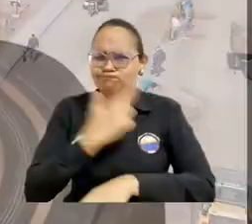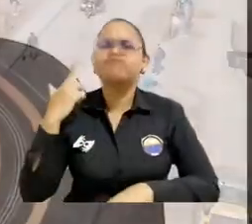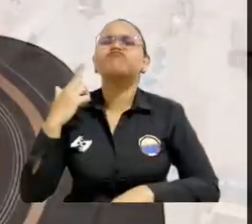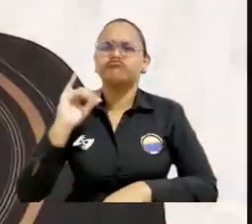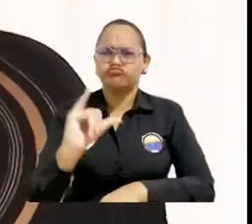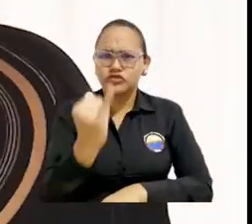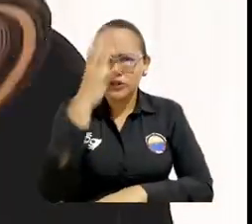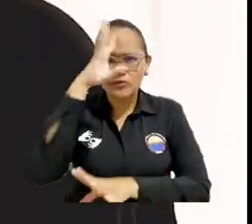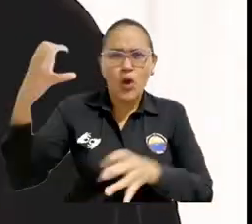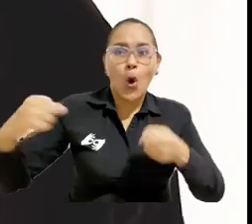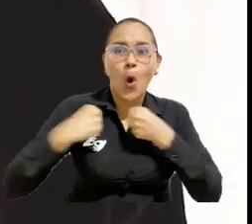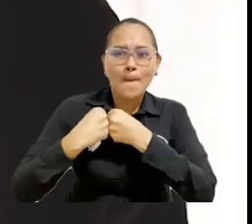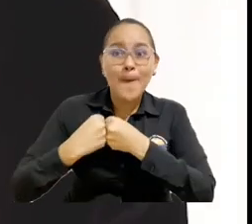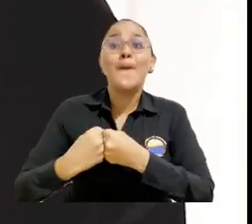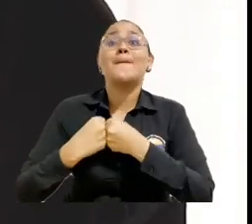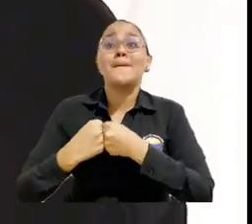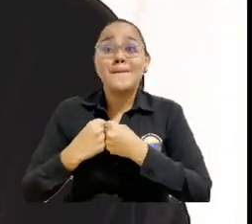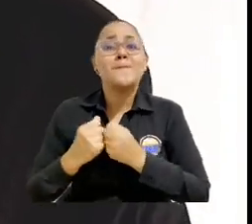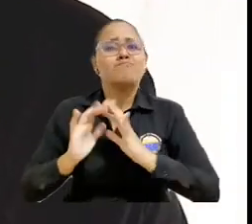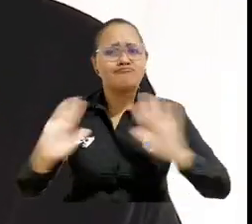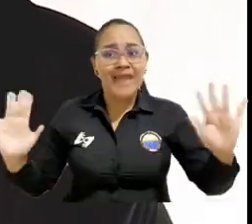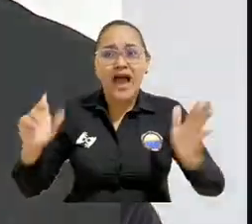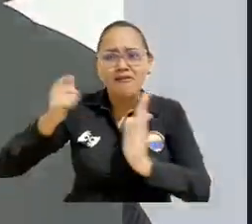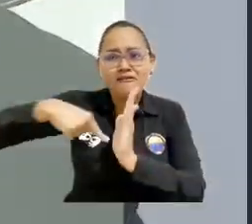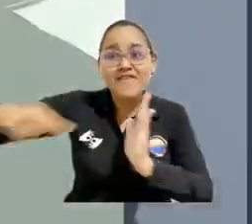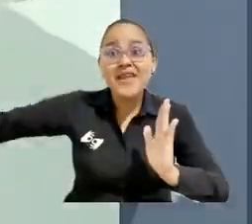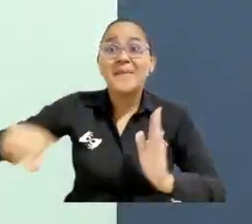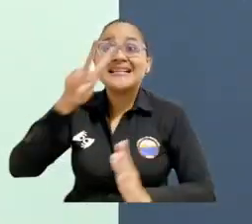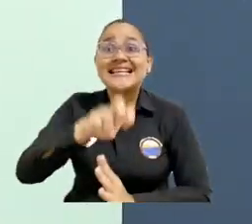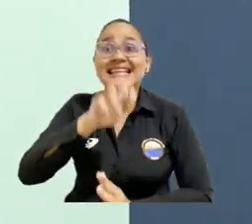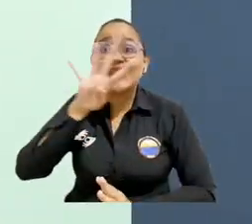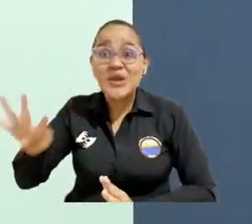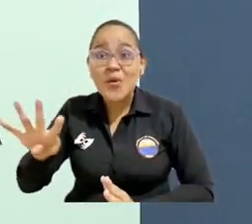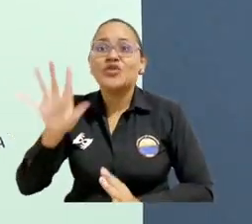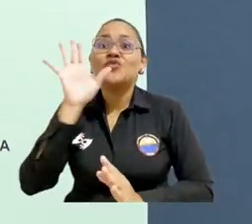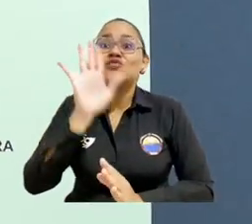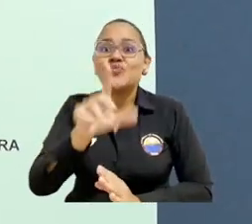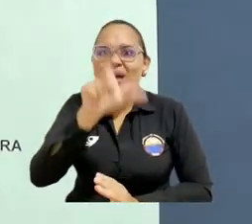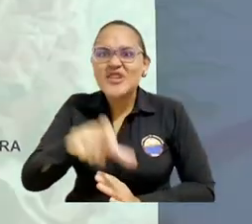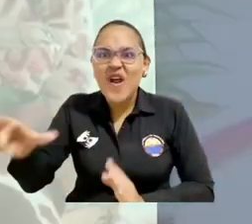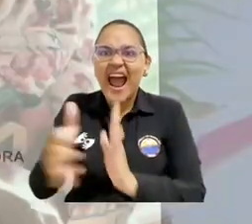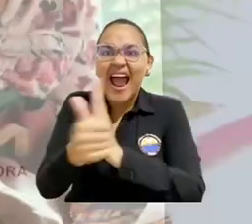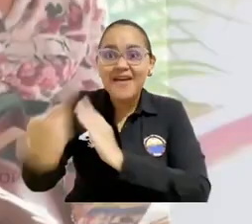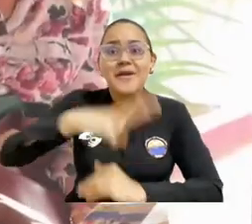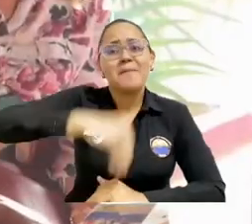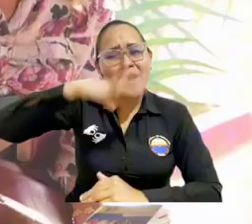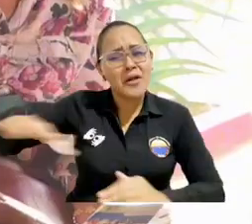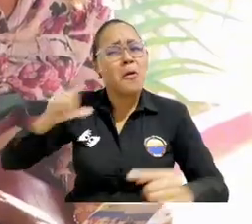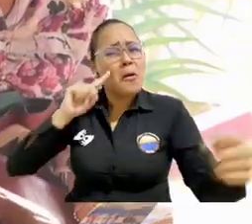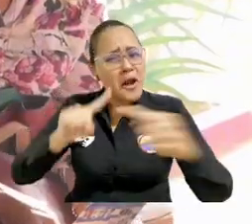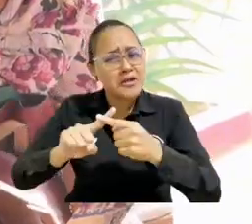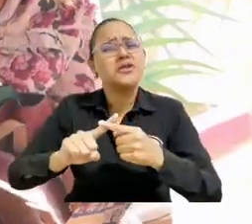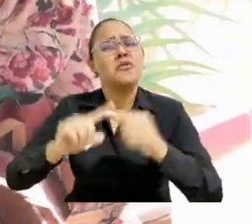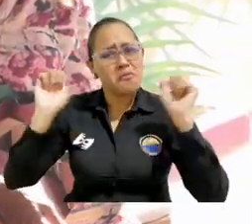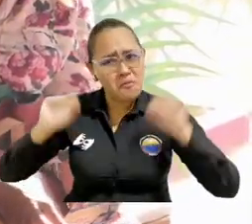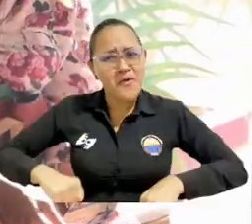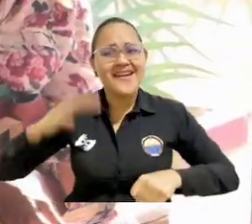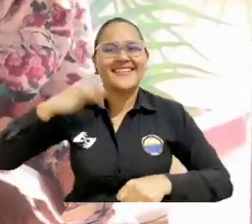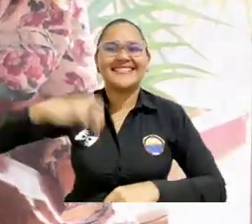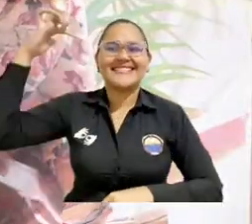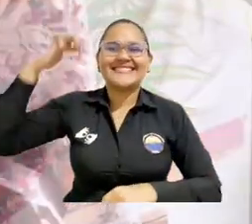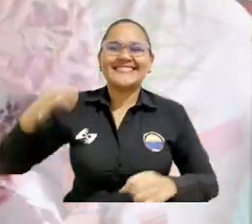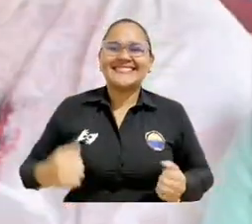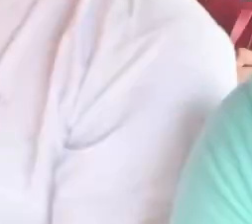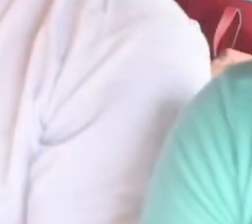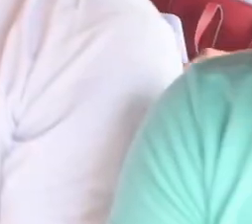su compromiso y firmó el convenio que ayudará a que 74 beneficiarios de Talento Magdalena continúen construyendo su sueño de